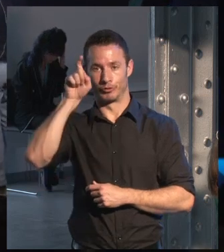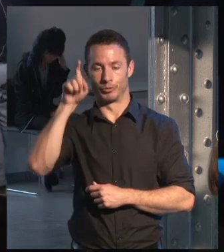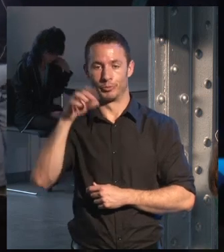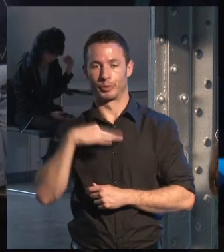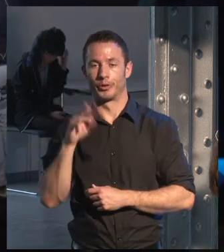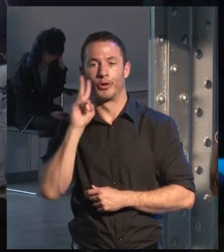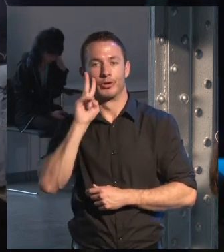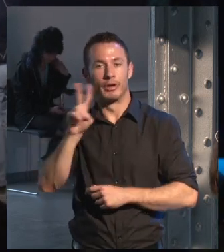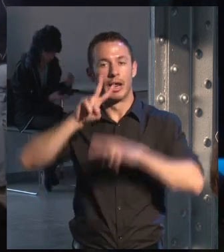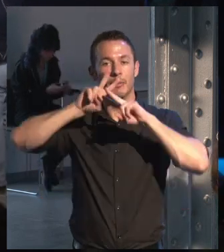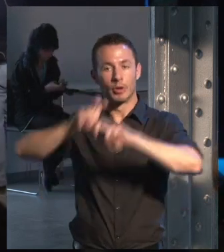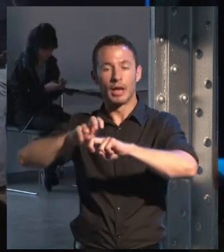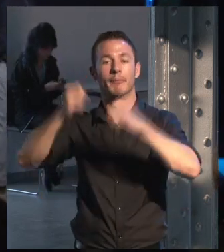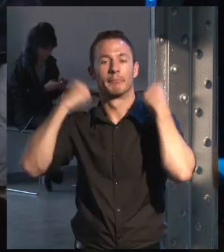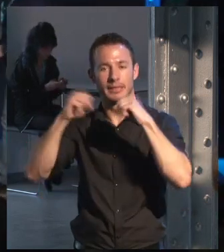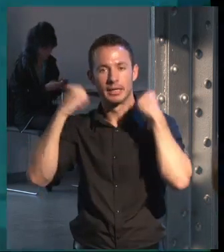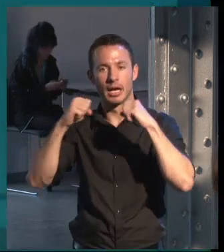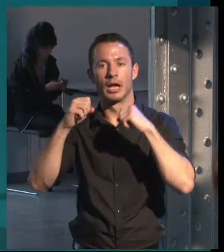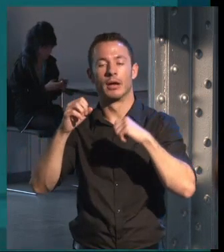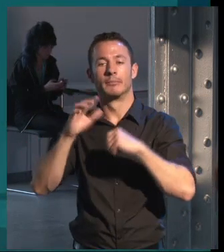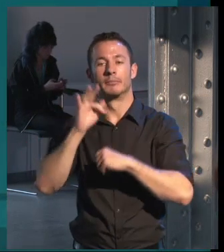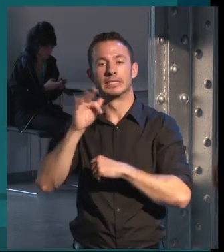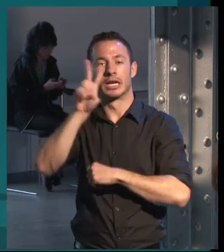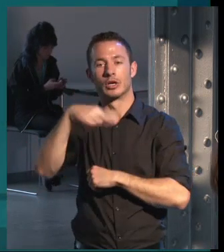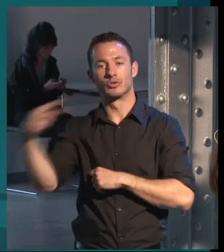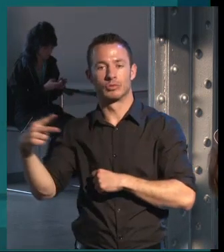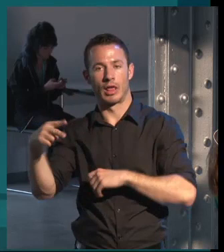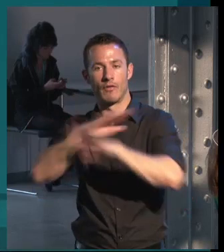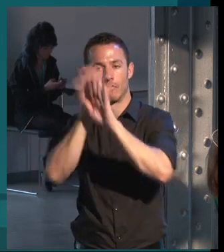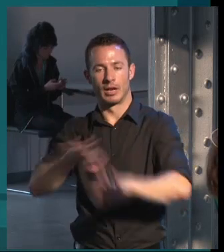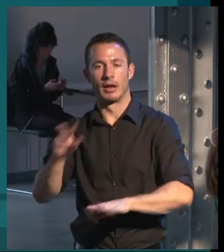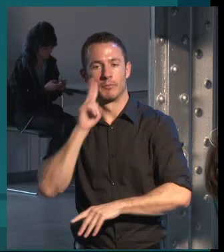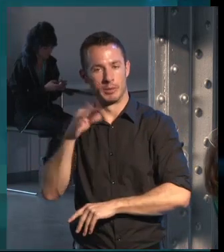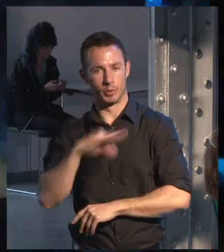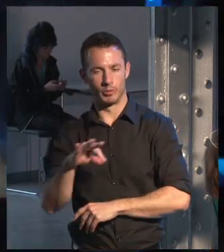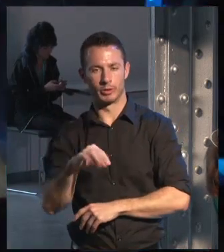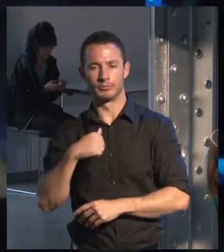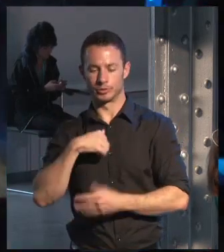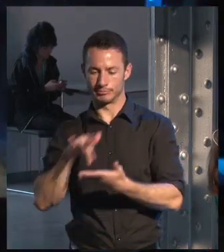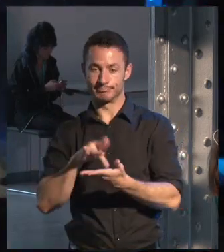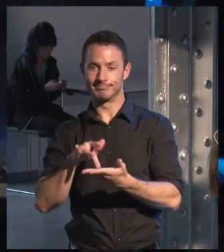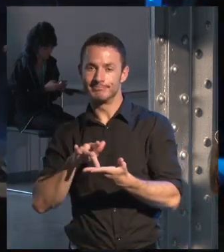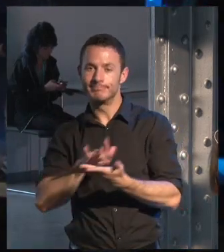observar, puedo explorar, puedo practicar y puedo ver los resultados finales. Pero desde aquí lo que voy a lanzar es...